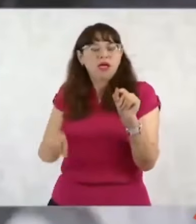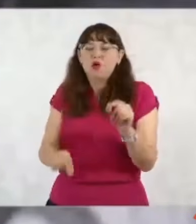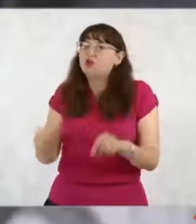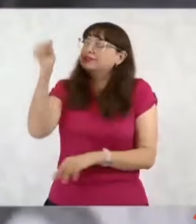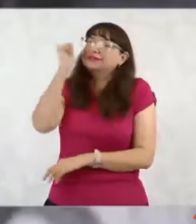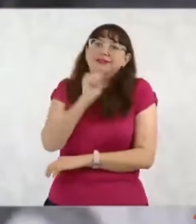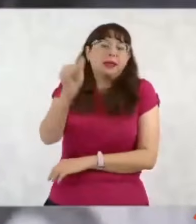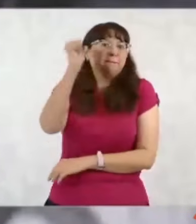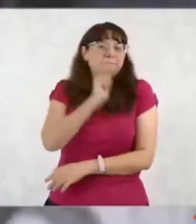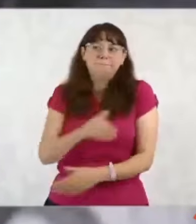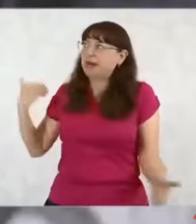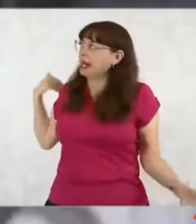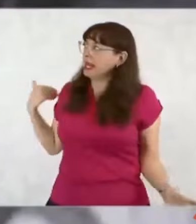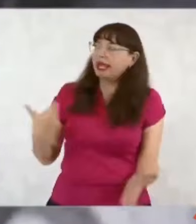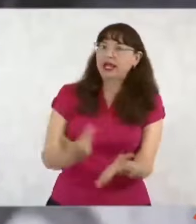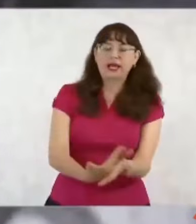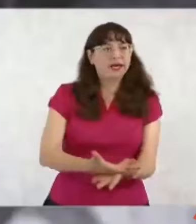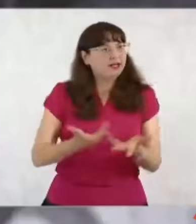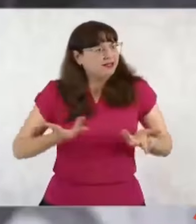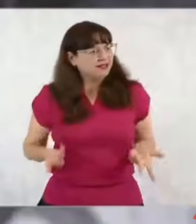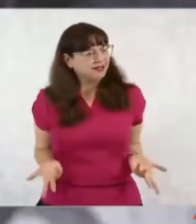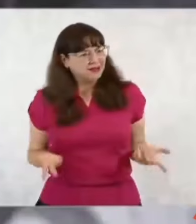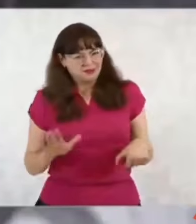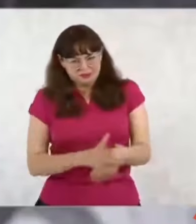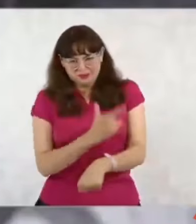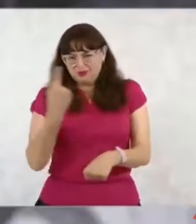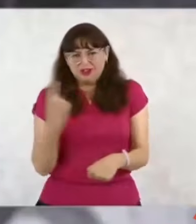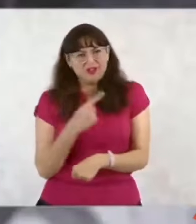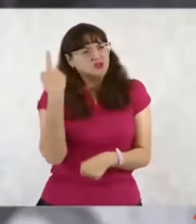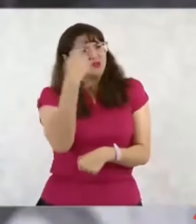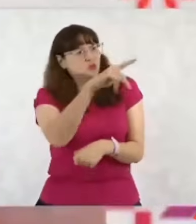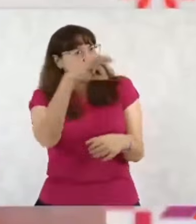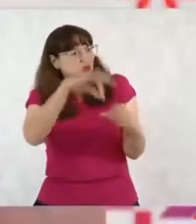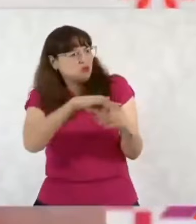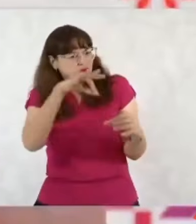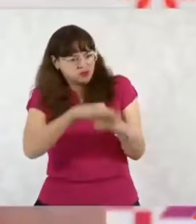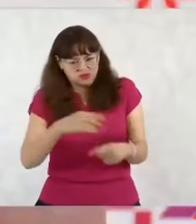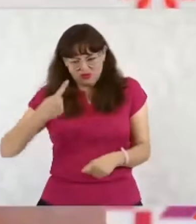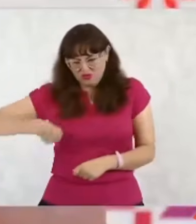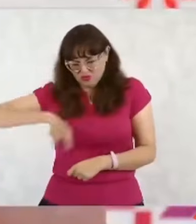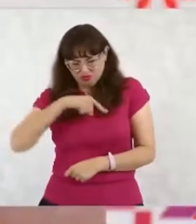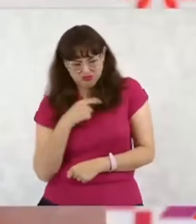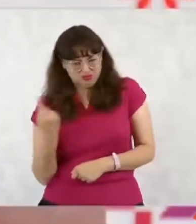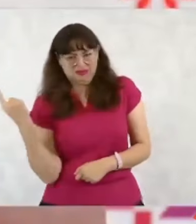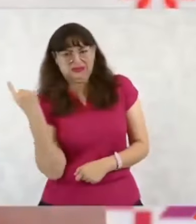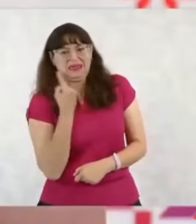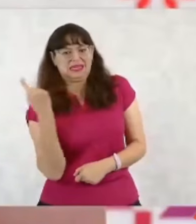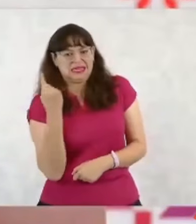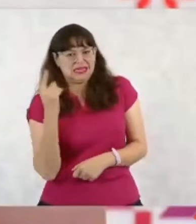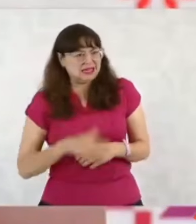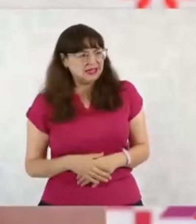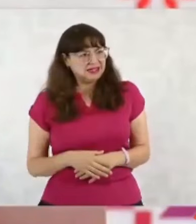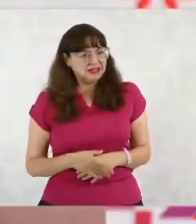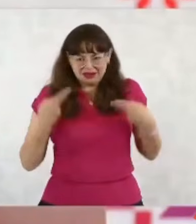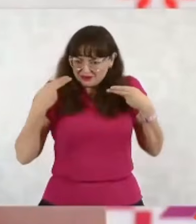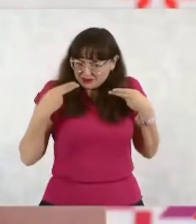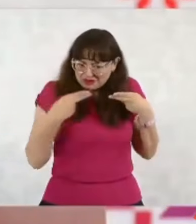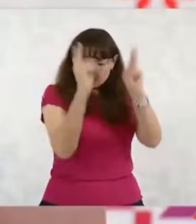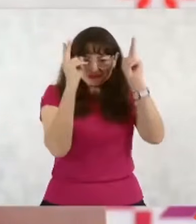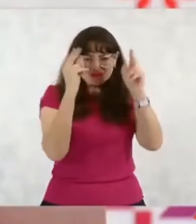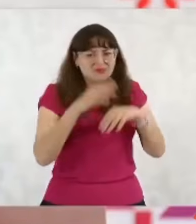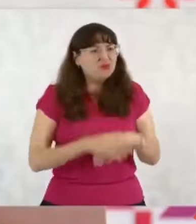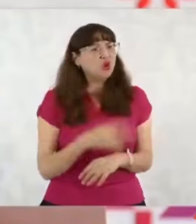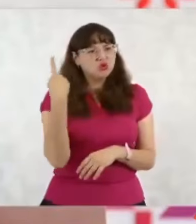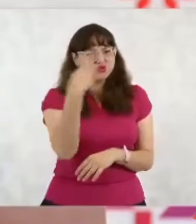Como lo hemos dicho, México no es un tema para su elección. Para su elección el tema es los problemas que tienen dentro de Estados